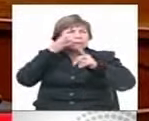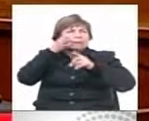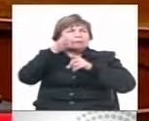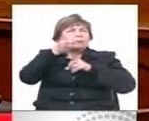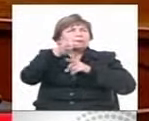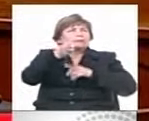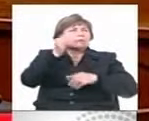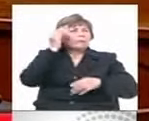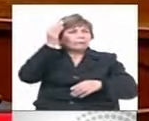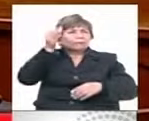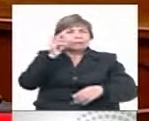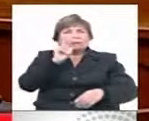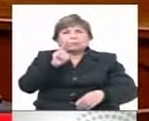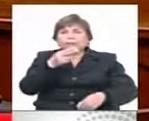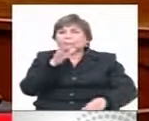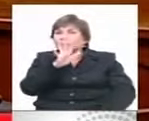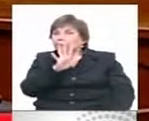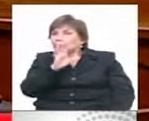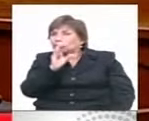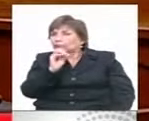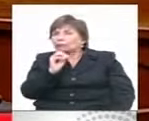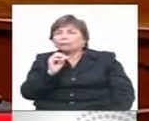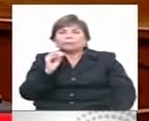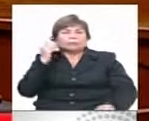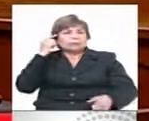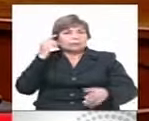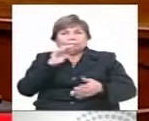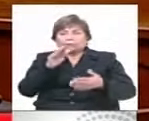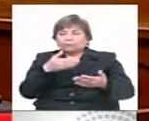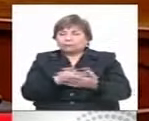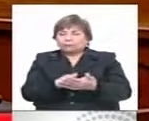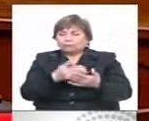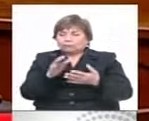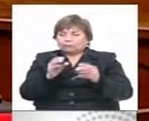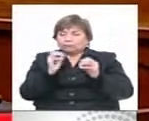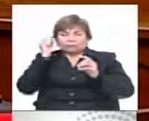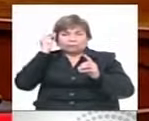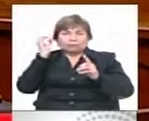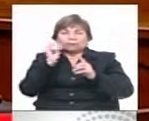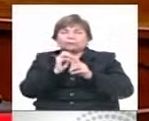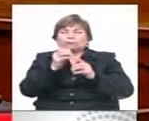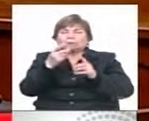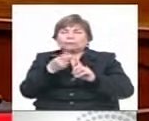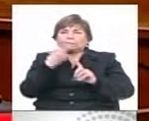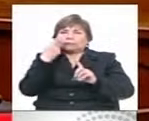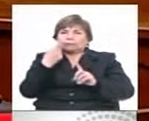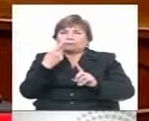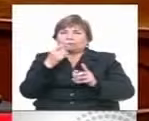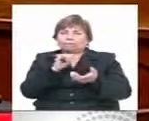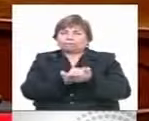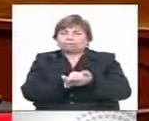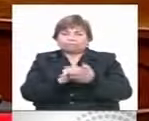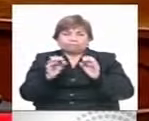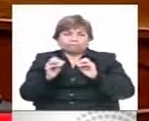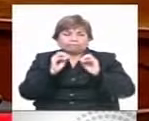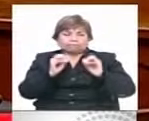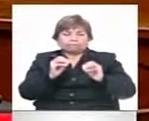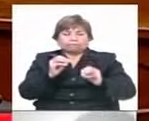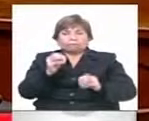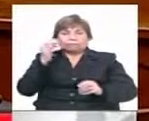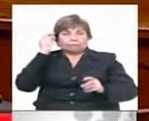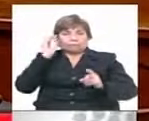Perú 2050. Todo ello enfocado en el logro de los objetivos prioritarios, acorde con los objetivos